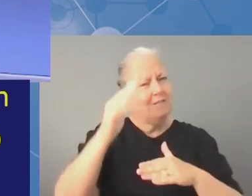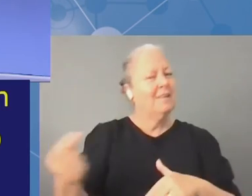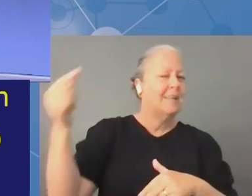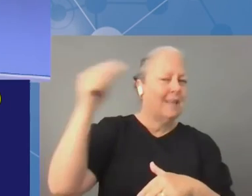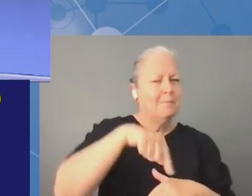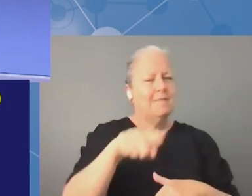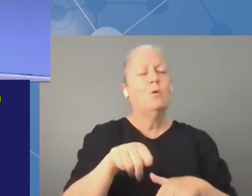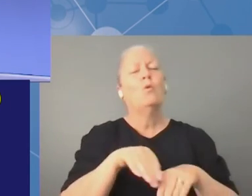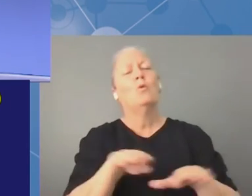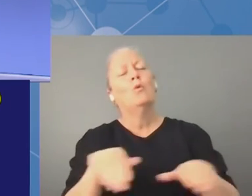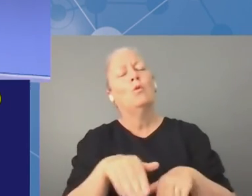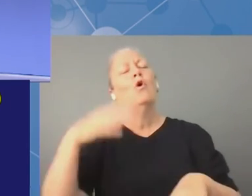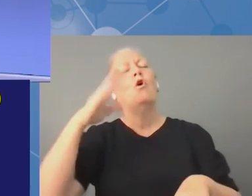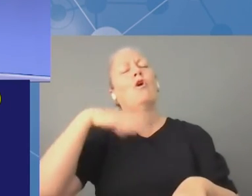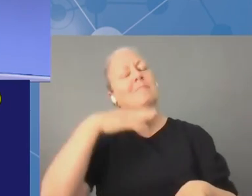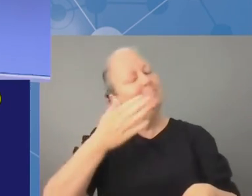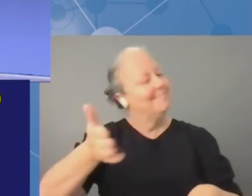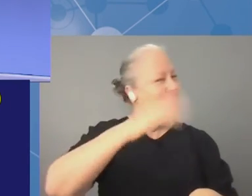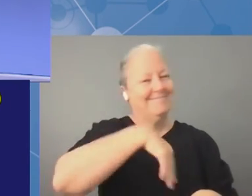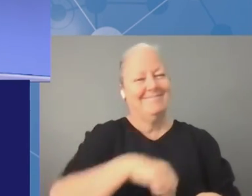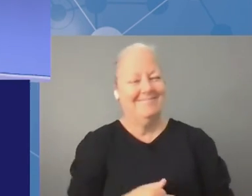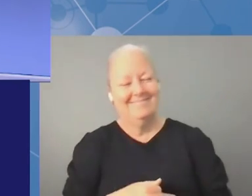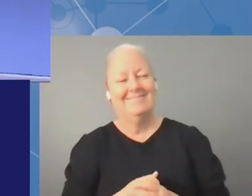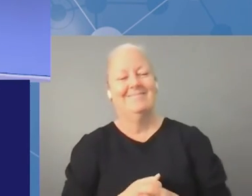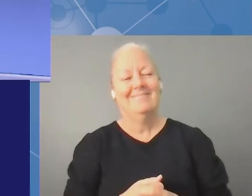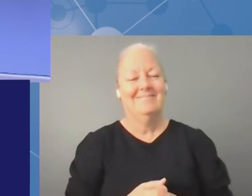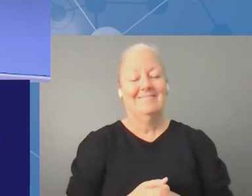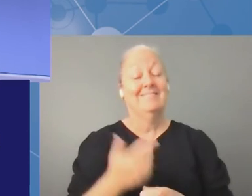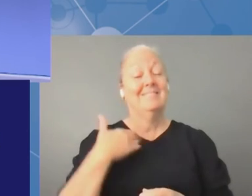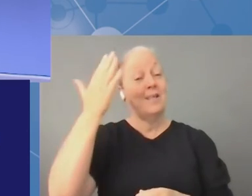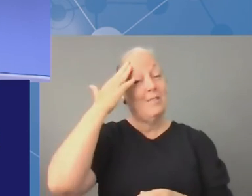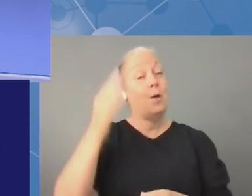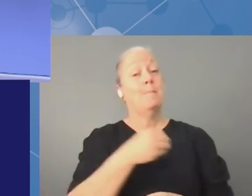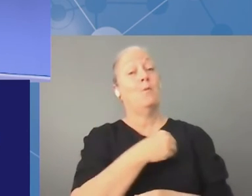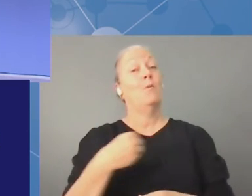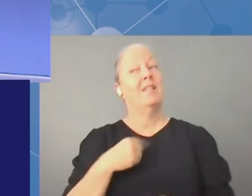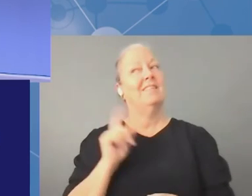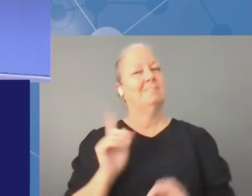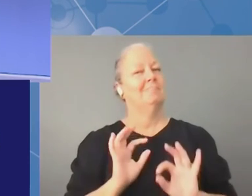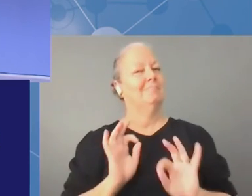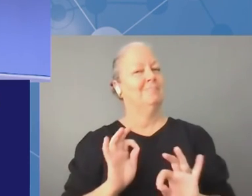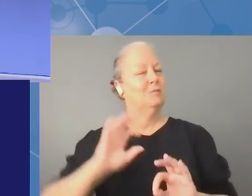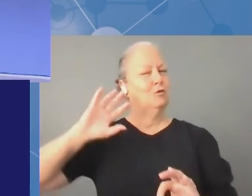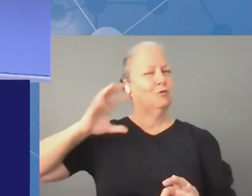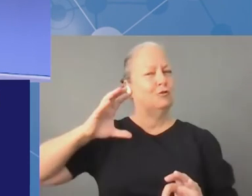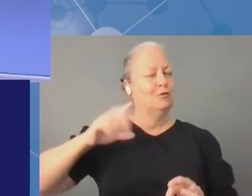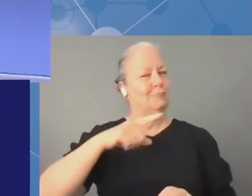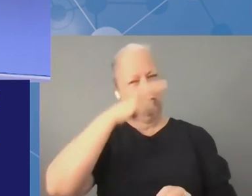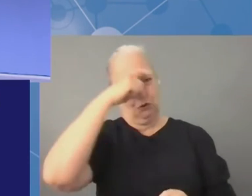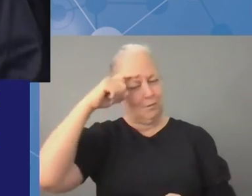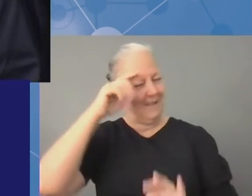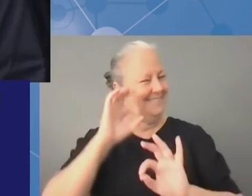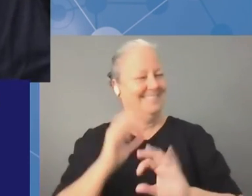de que en Polonia en verano hace muy buen tiempo, así que os invitamos a que vuelvan cuando haga un tiempo mejor. Muchas gracias.